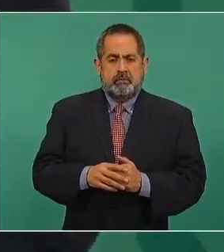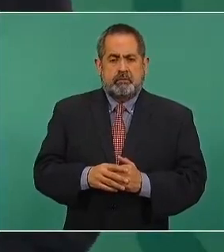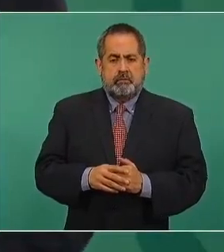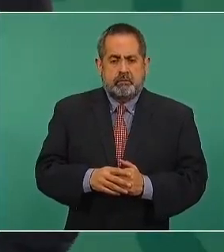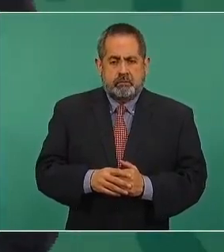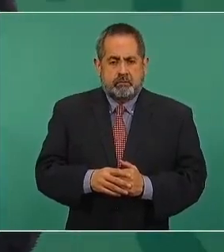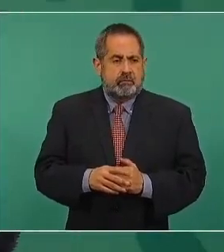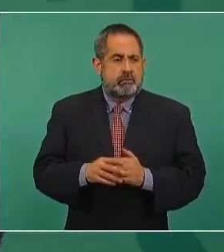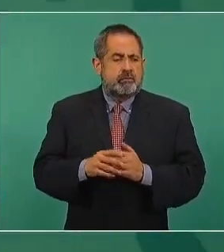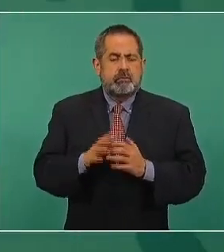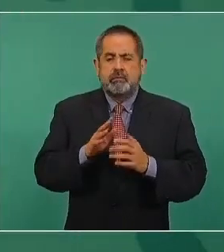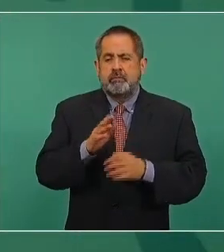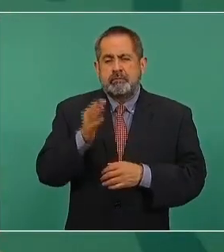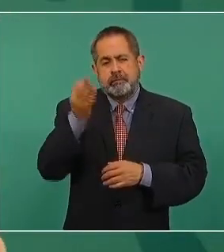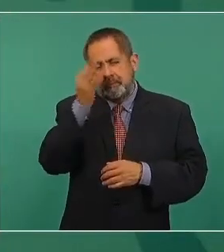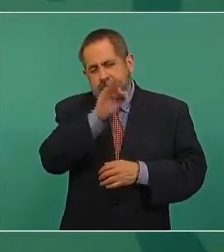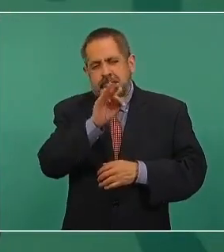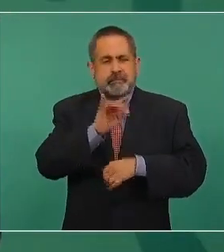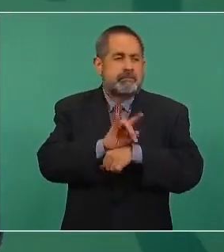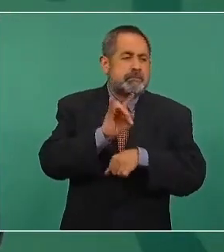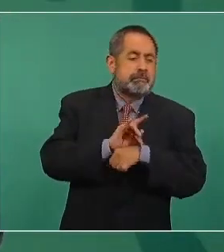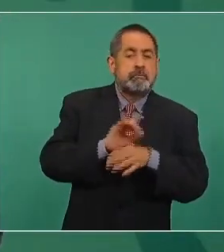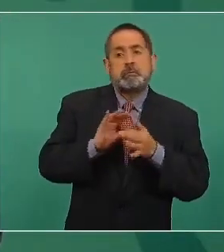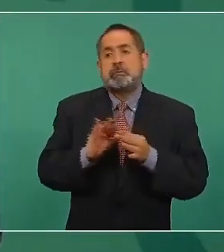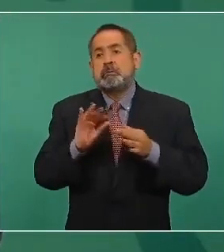ser comparsa.